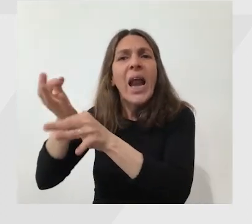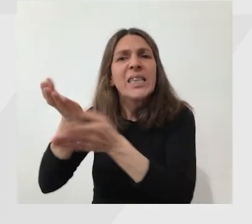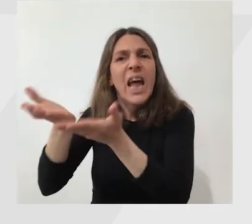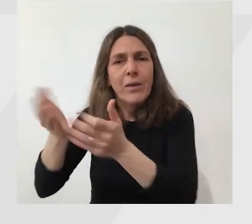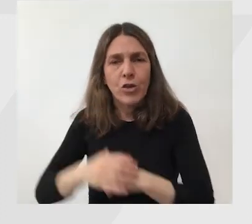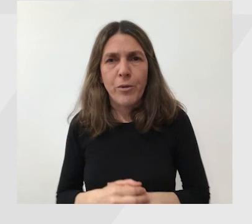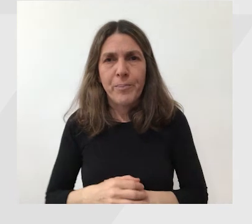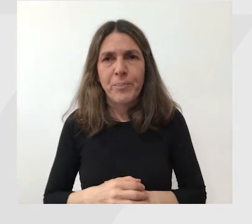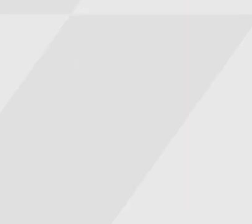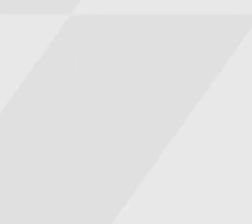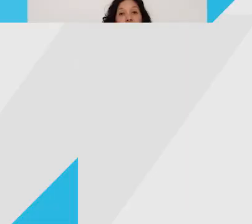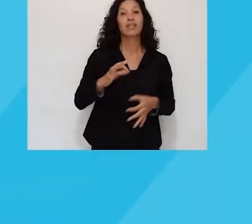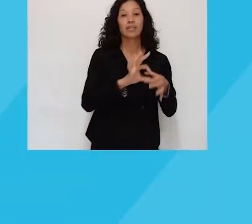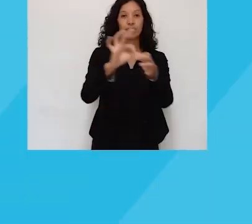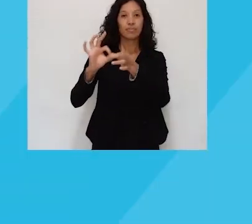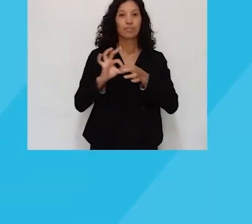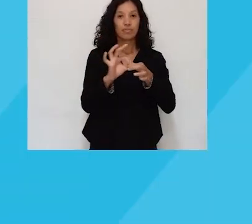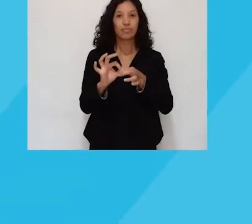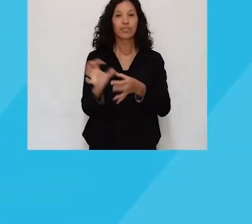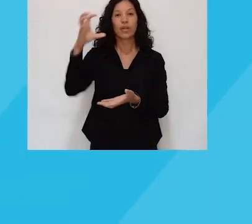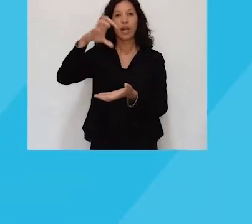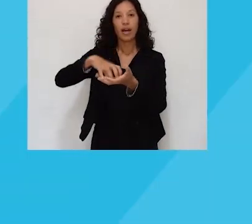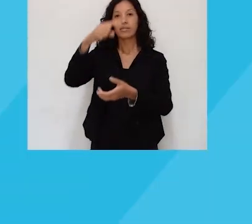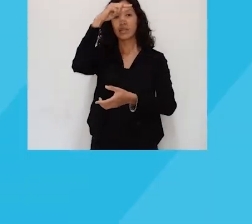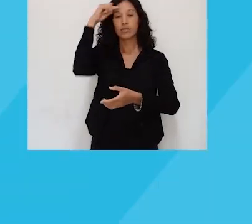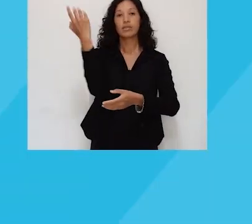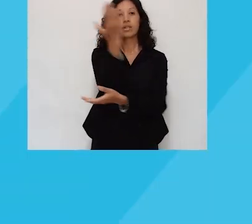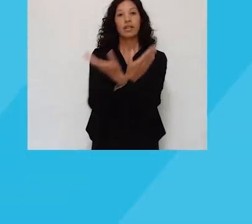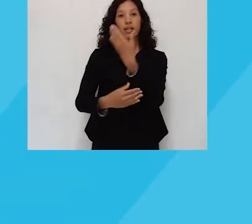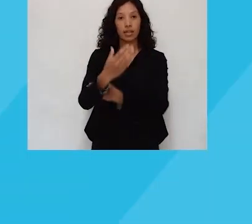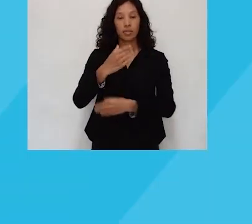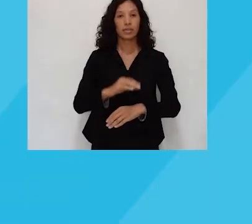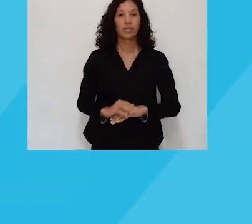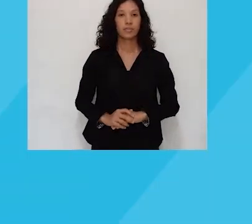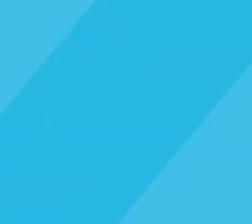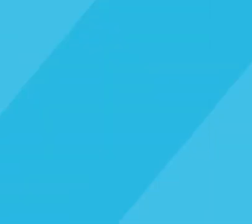categorizar un servicio argentina unida agencia nacional de discapacidad